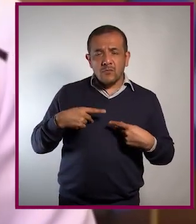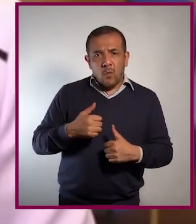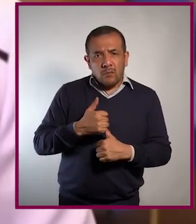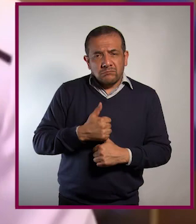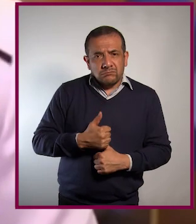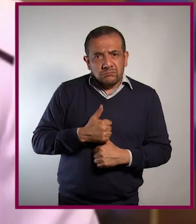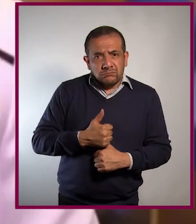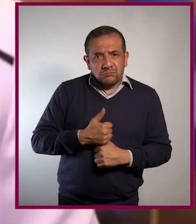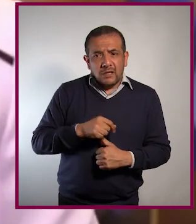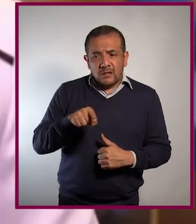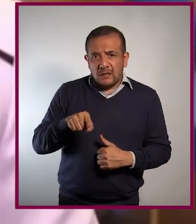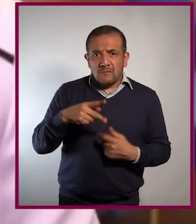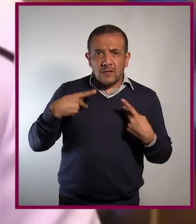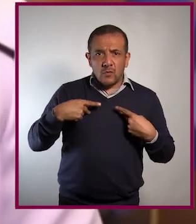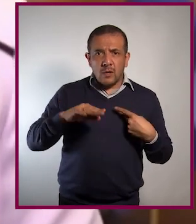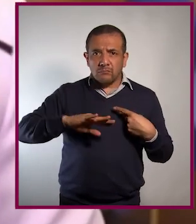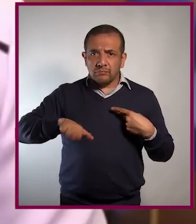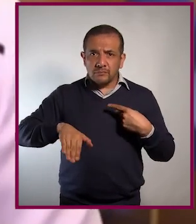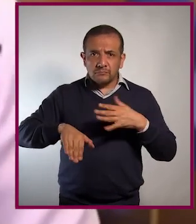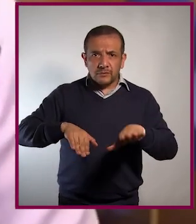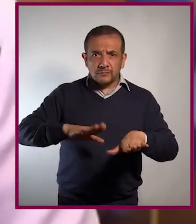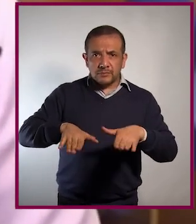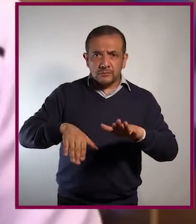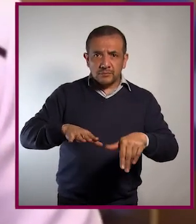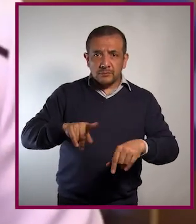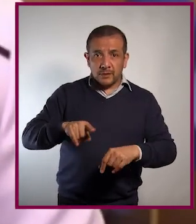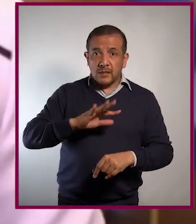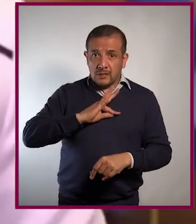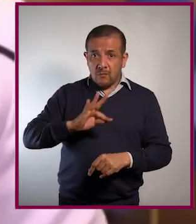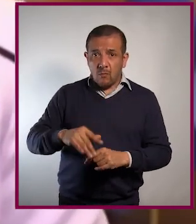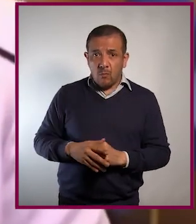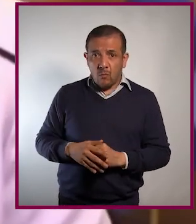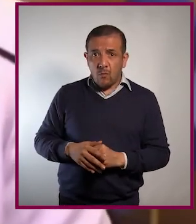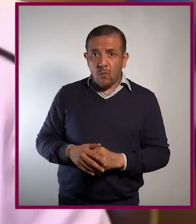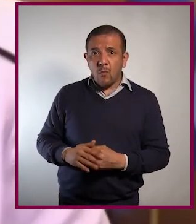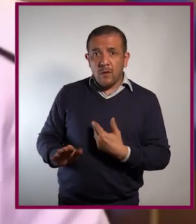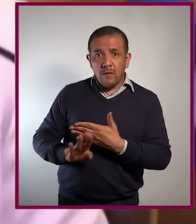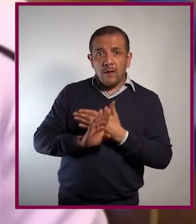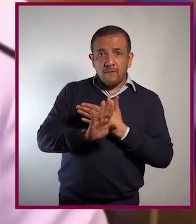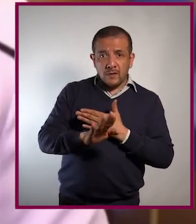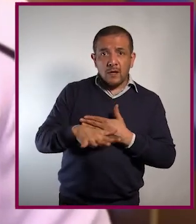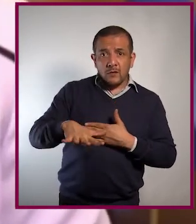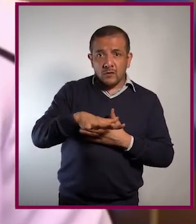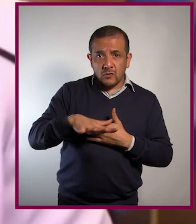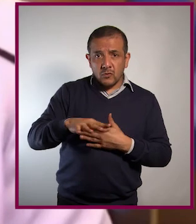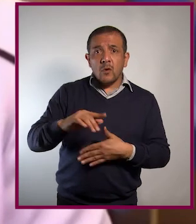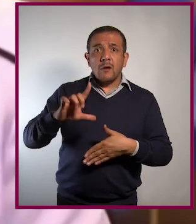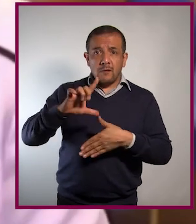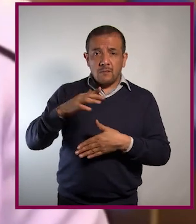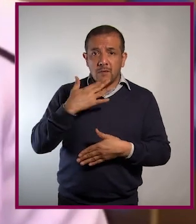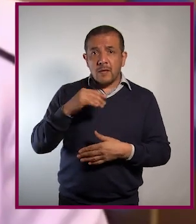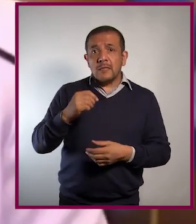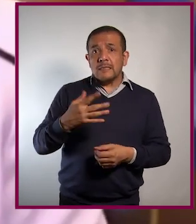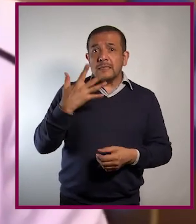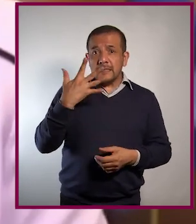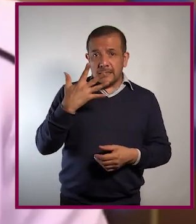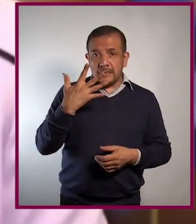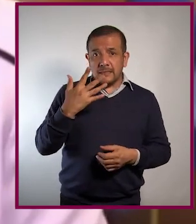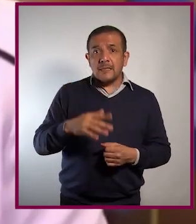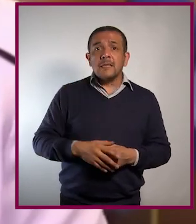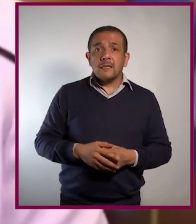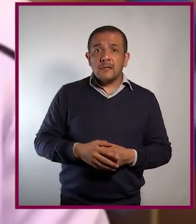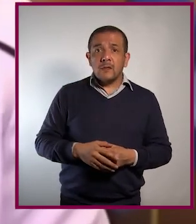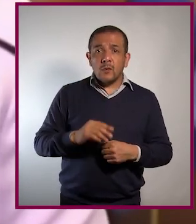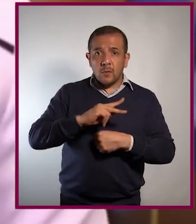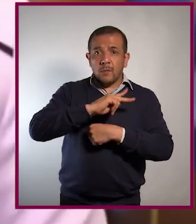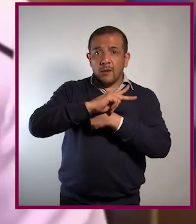personas sigan sufriendo y perdiendo la vida a raíz de algo que es prevenible y curable. Nuestra región tiene 5 países